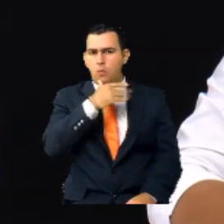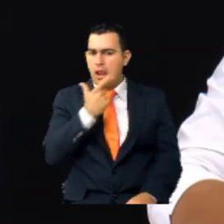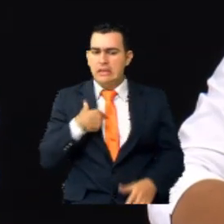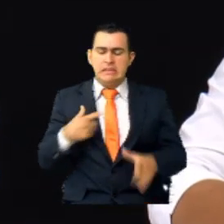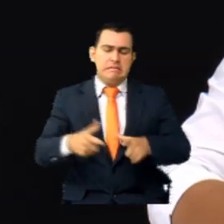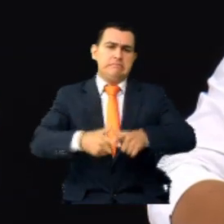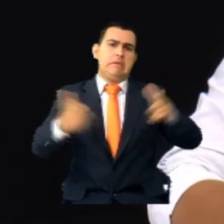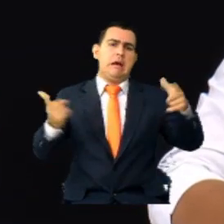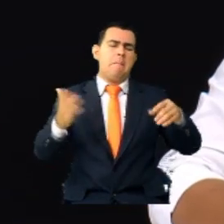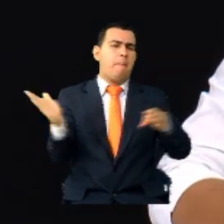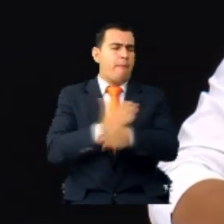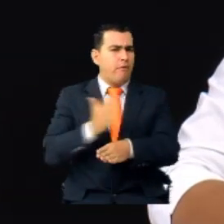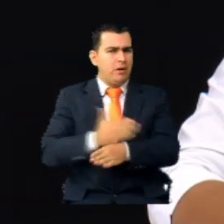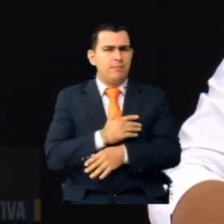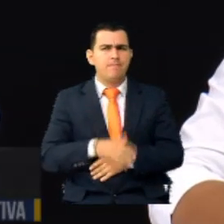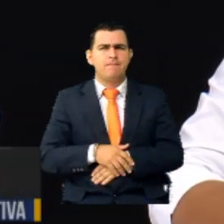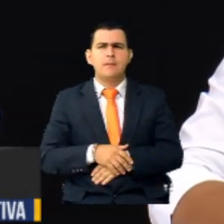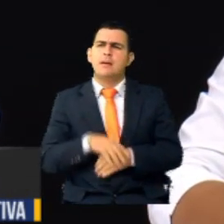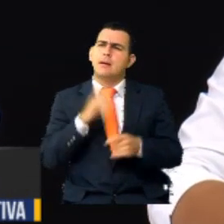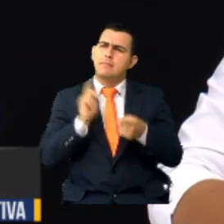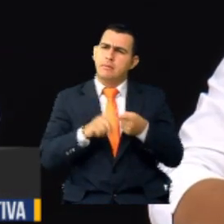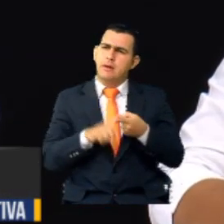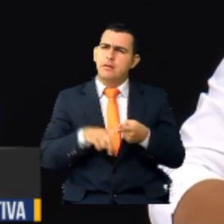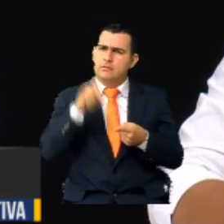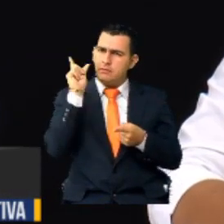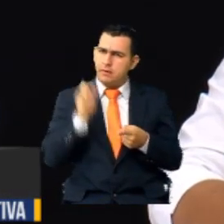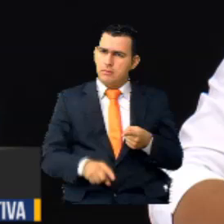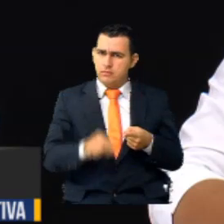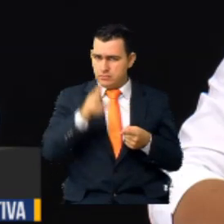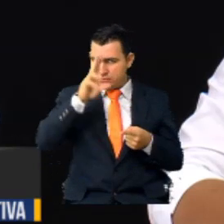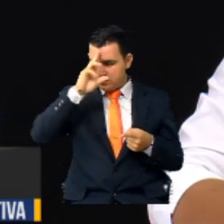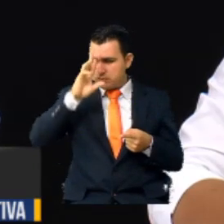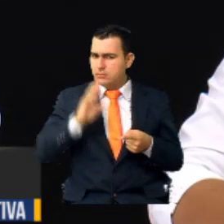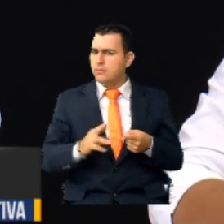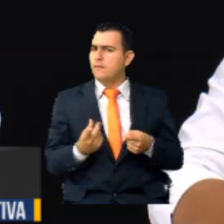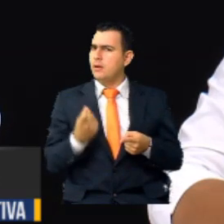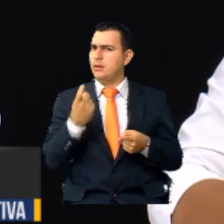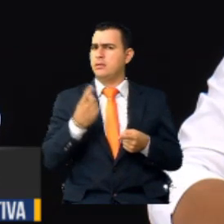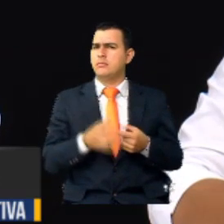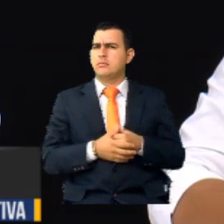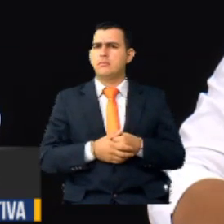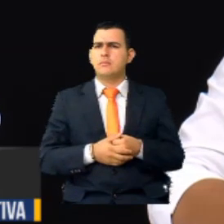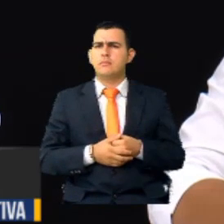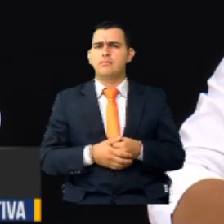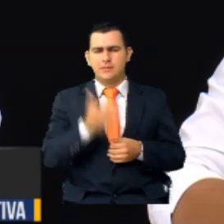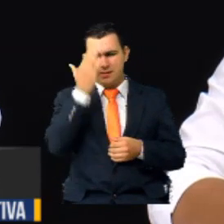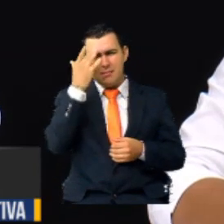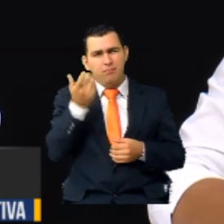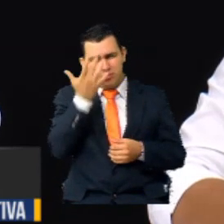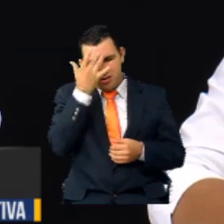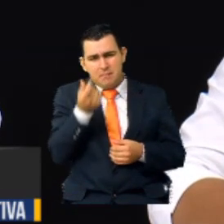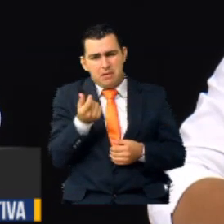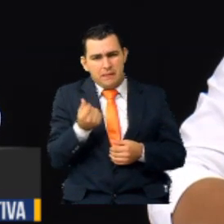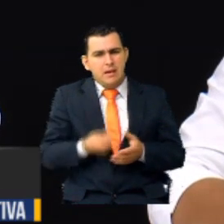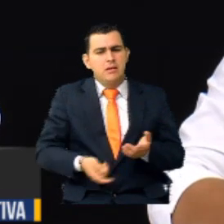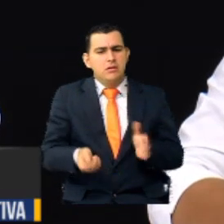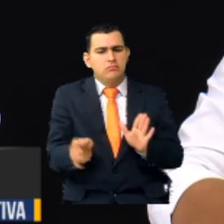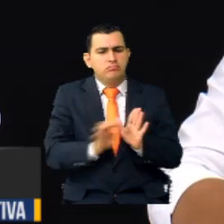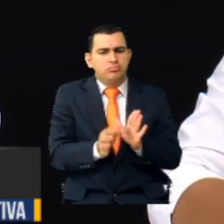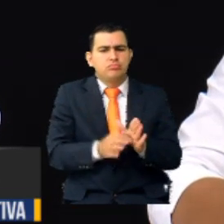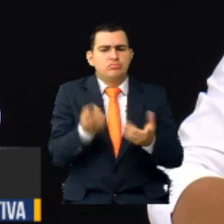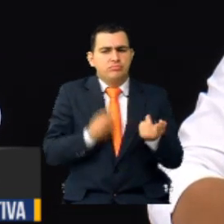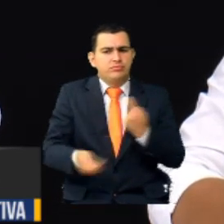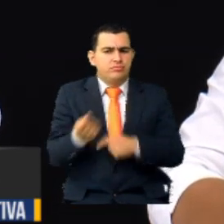que reconocer que parte, digamos, del problema de inseguridad que hay en Barranca Bermeja lo genera el microtráfico, por un lado. Microtráfico que se